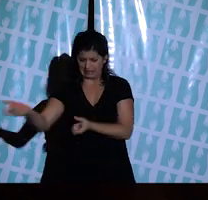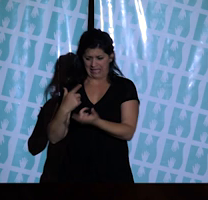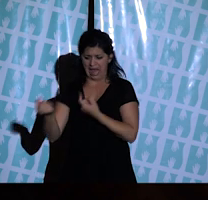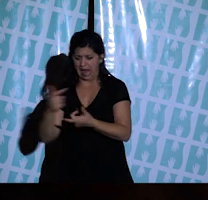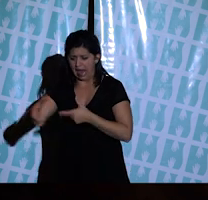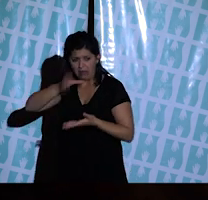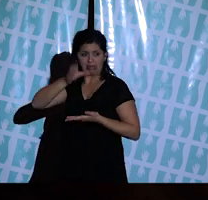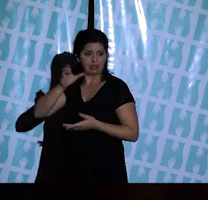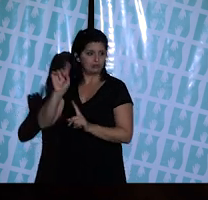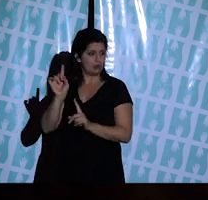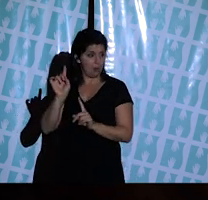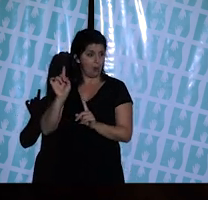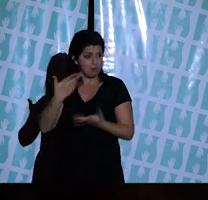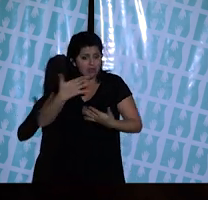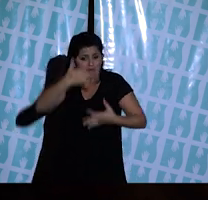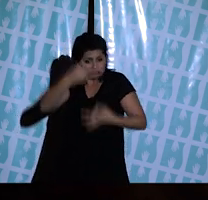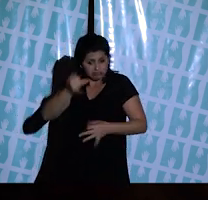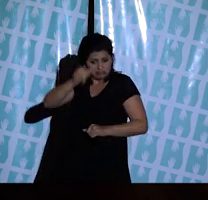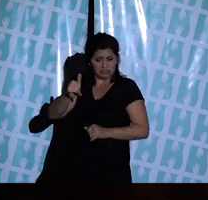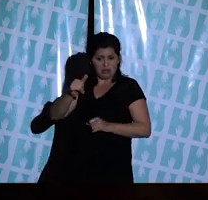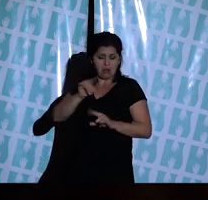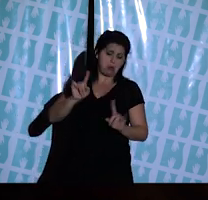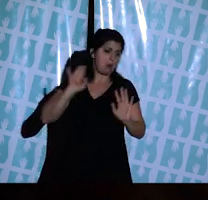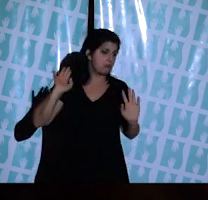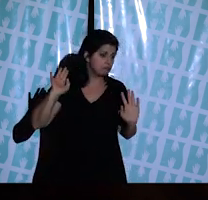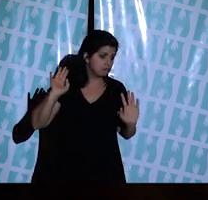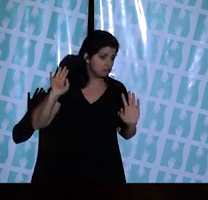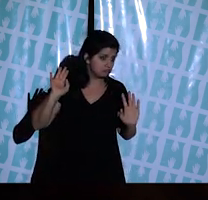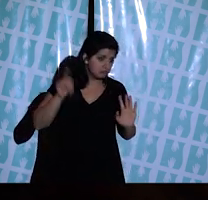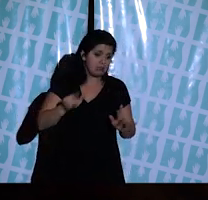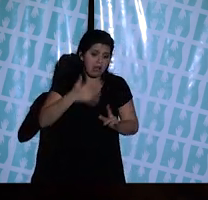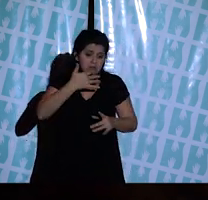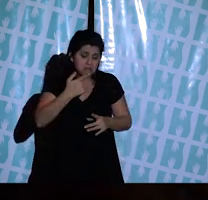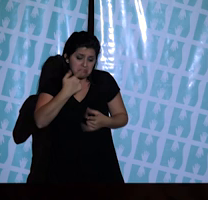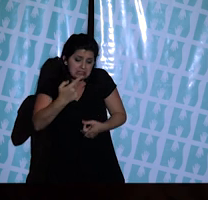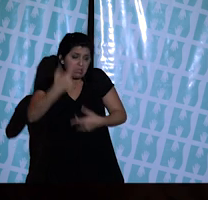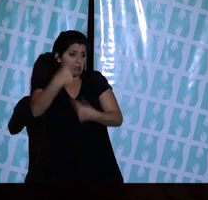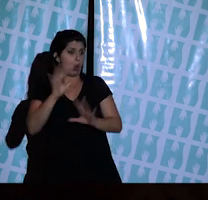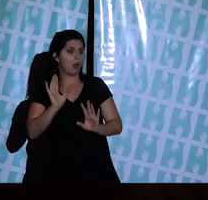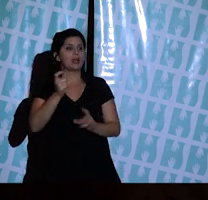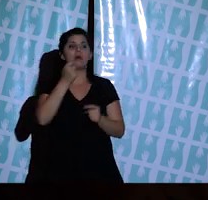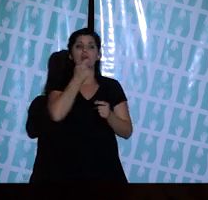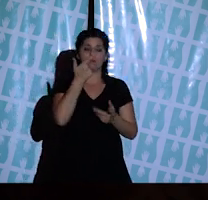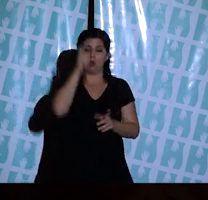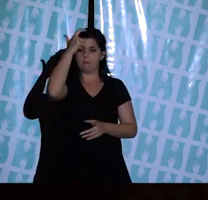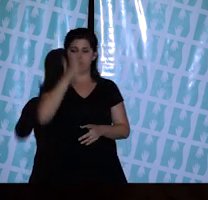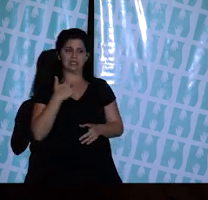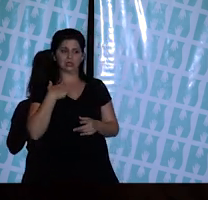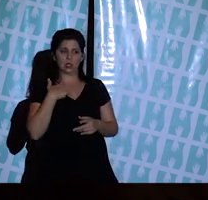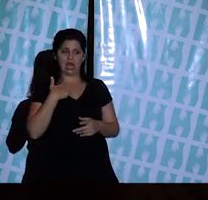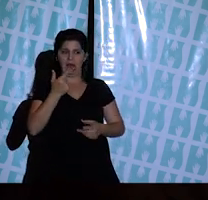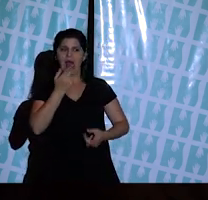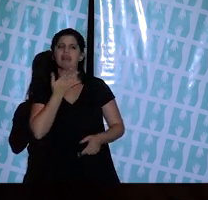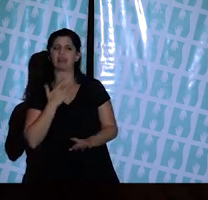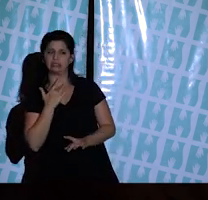algo. Y la acción, por supuesto, se convierte en un no. Ahora, ¿qué pasa en un adicto? ¿No? Esto tiene su